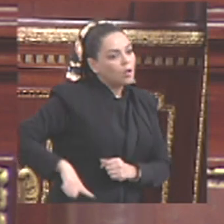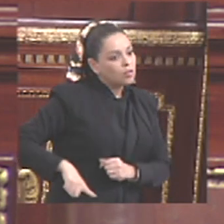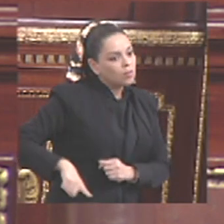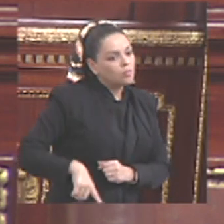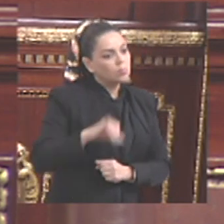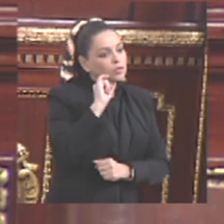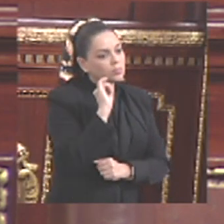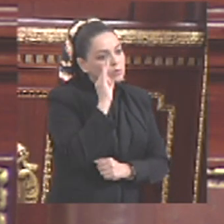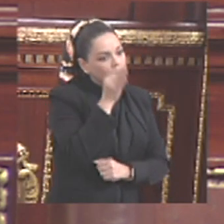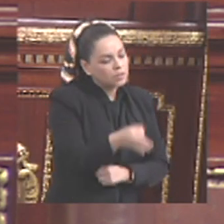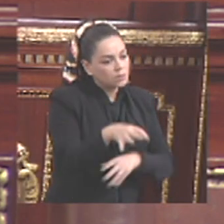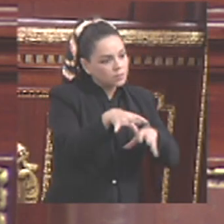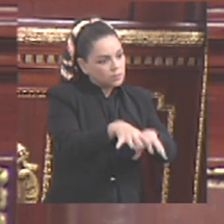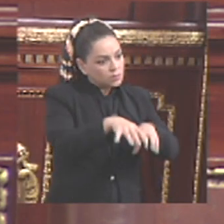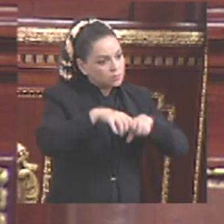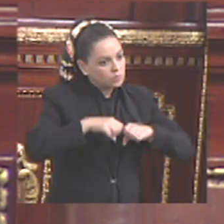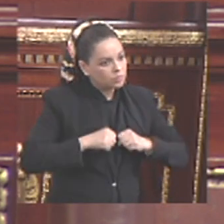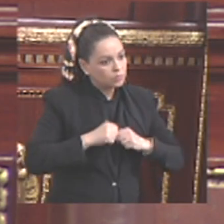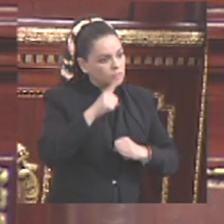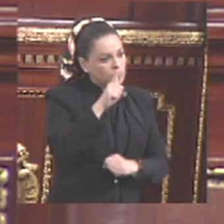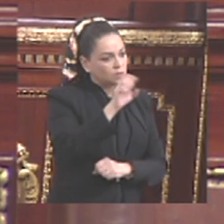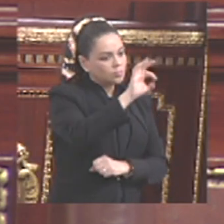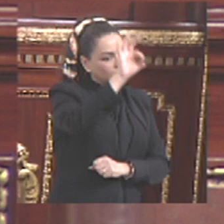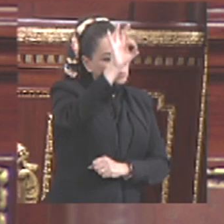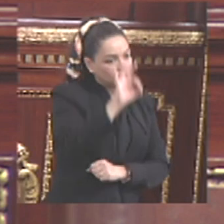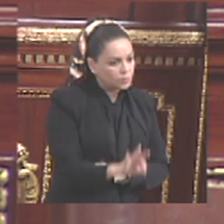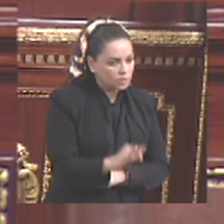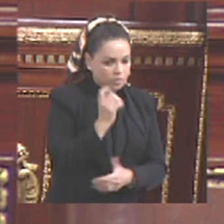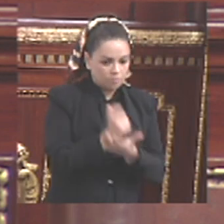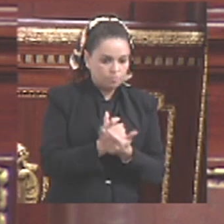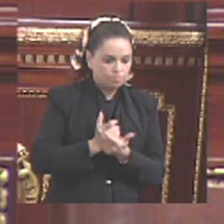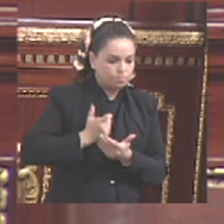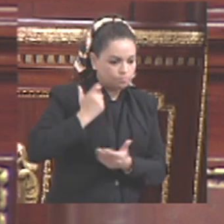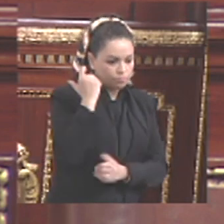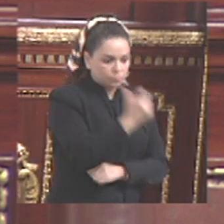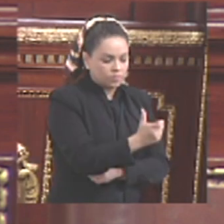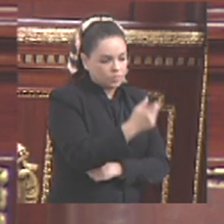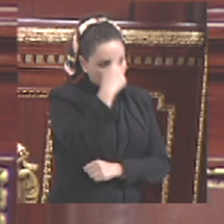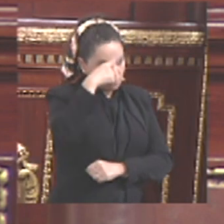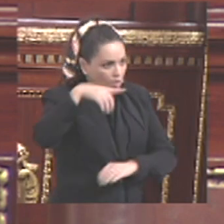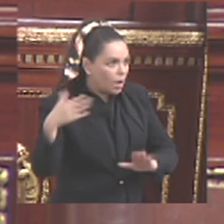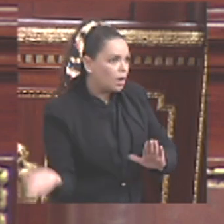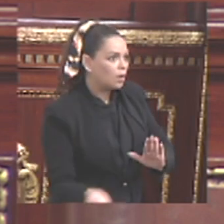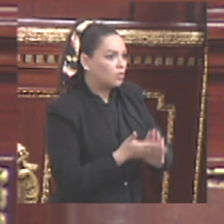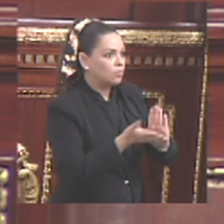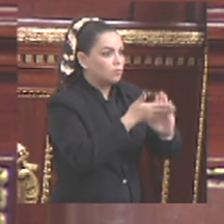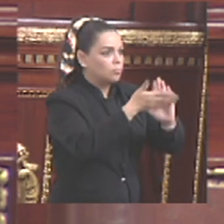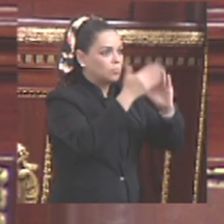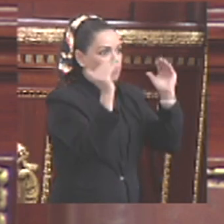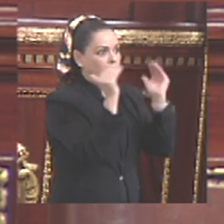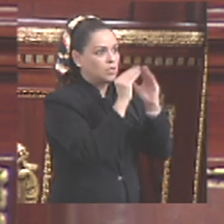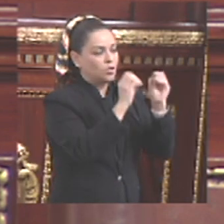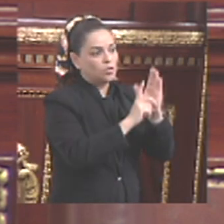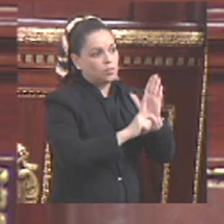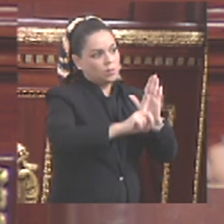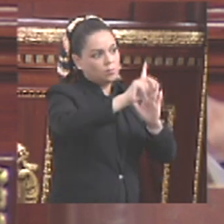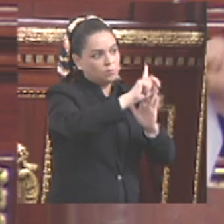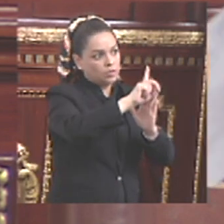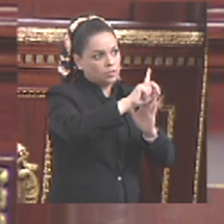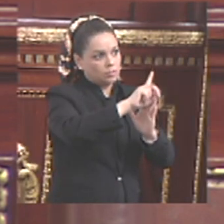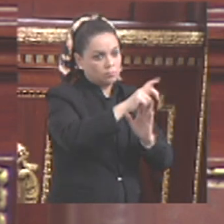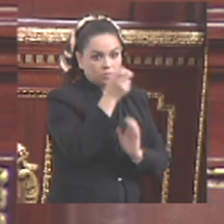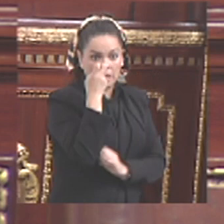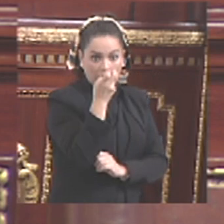la totalidad de los costos para la reconstrucción, algo inédito en el mundo.